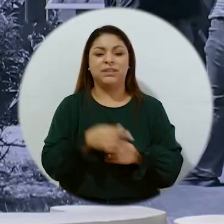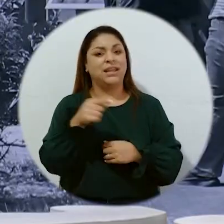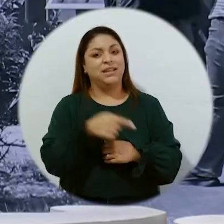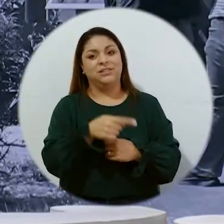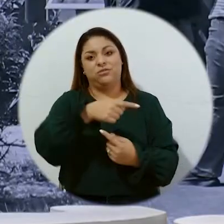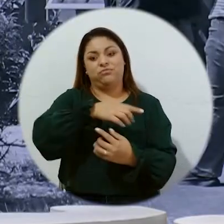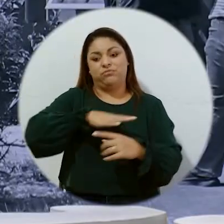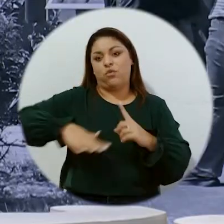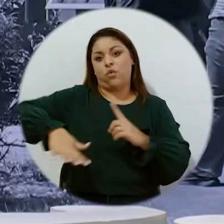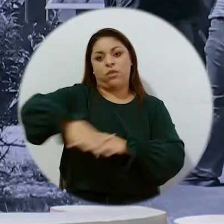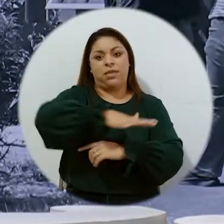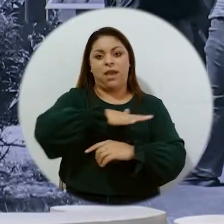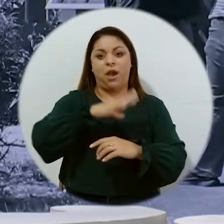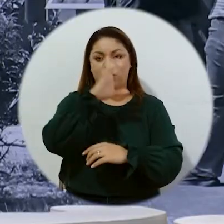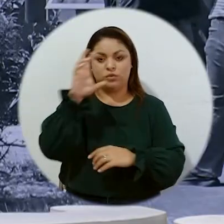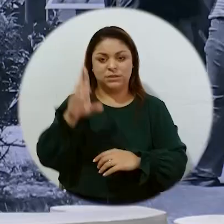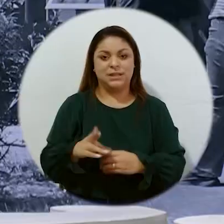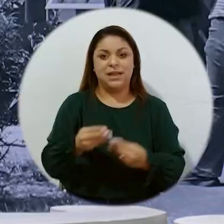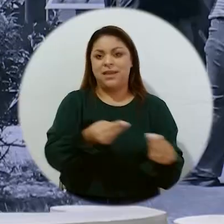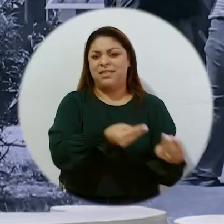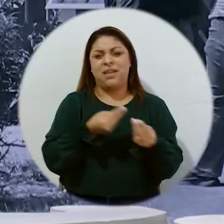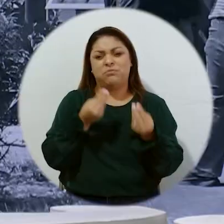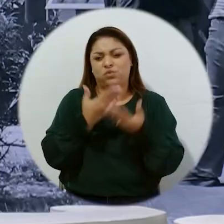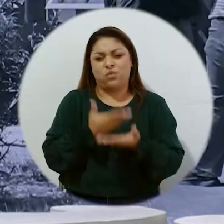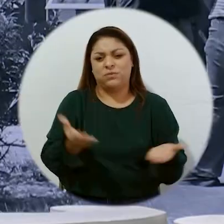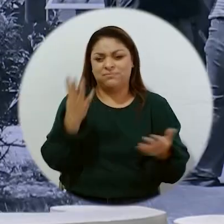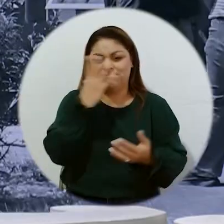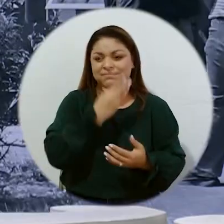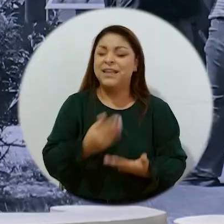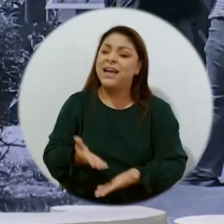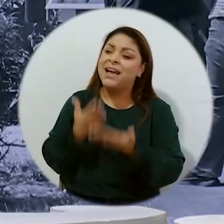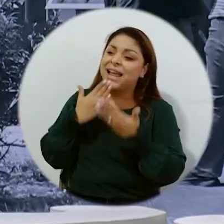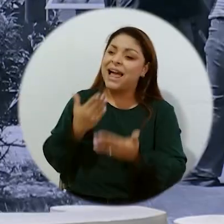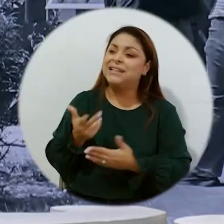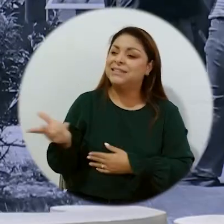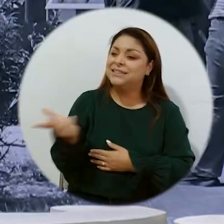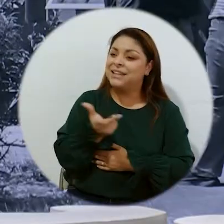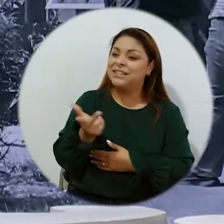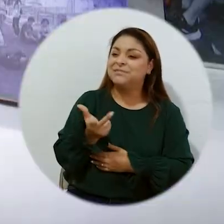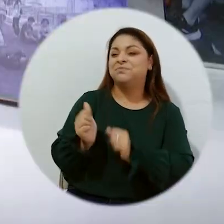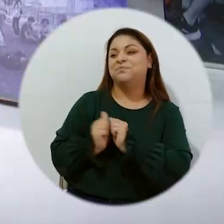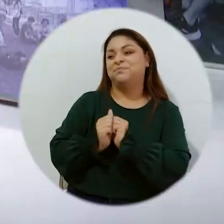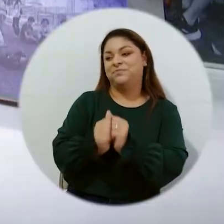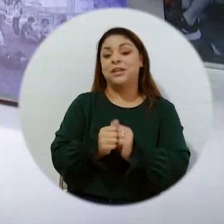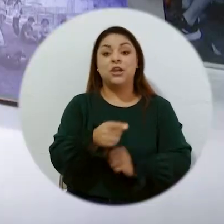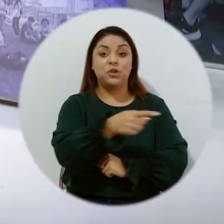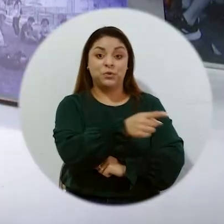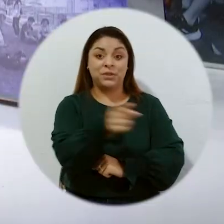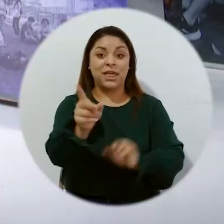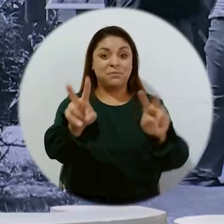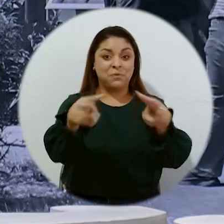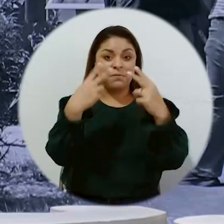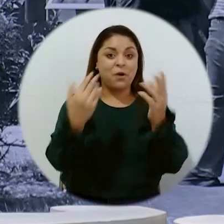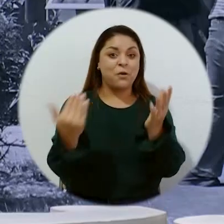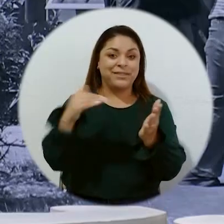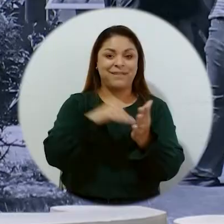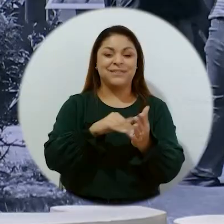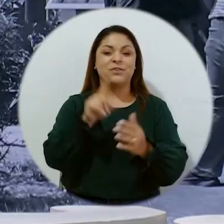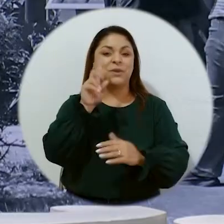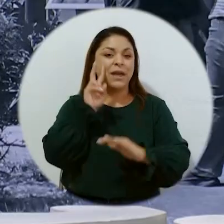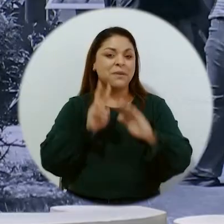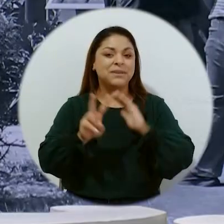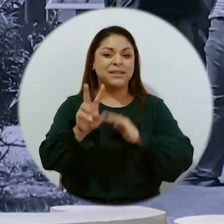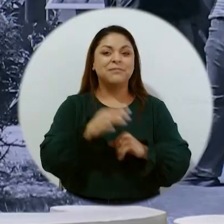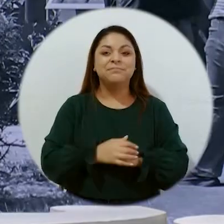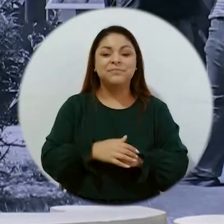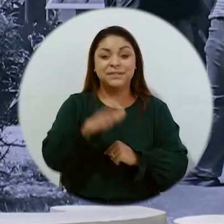océanos que nos rodean y que nos dan tantas cosas bonitas. Muchísimas gracias a ustedes por acompañarnos y a ustedes por estar con nosotros una vez más aquí